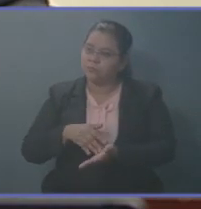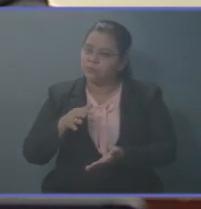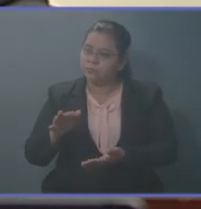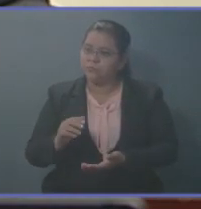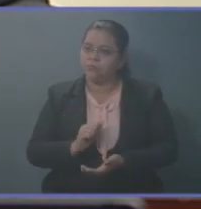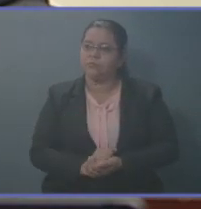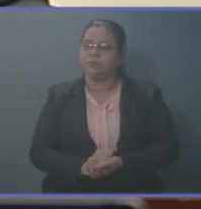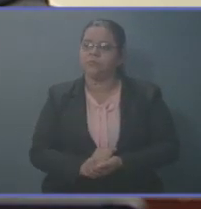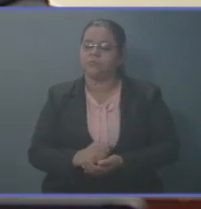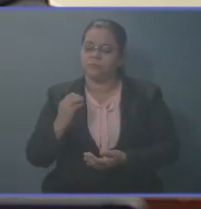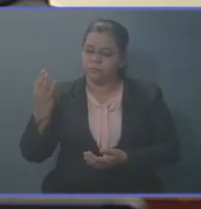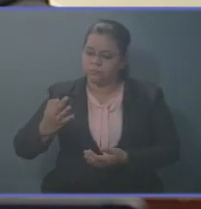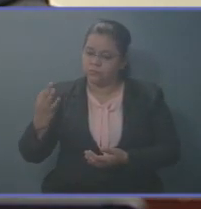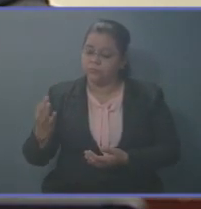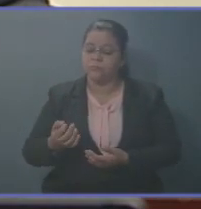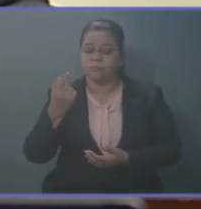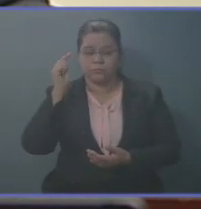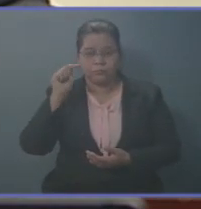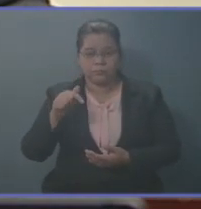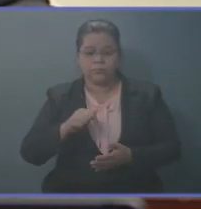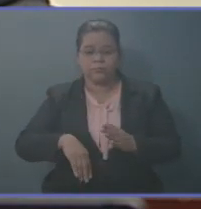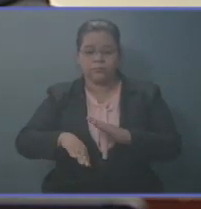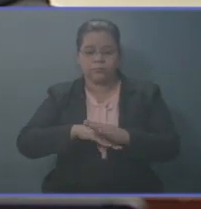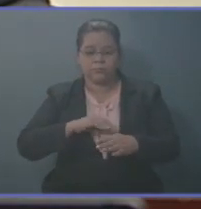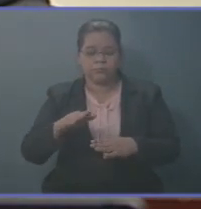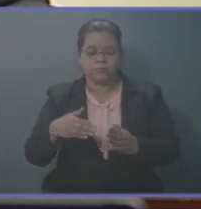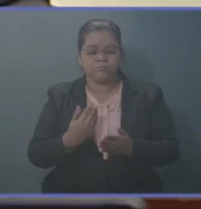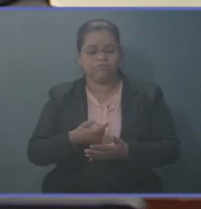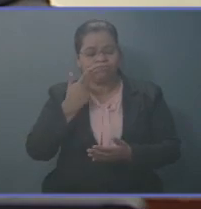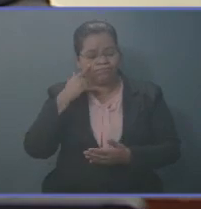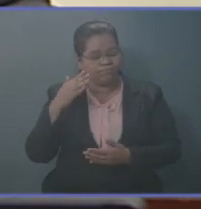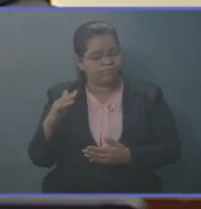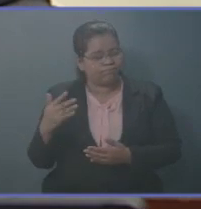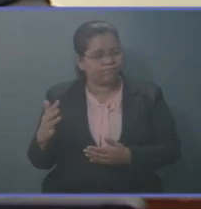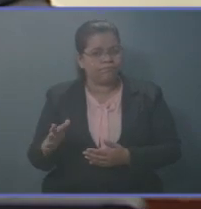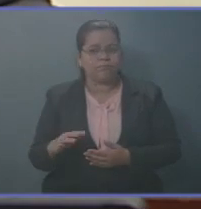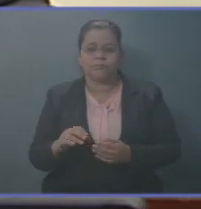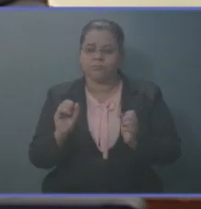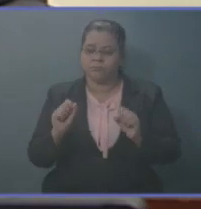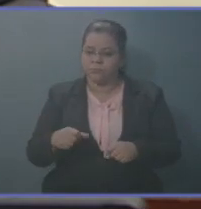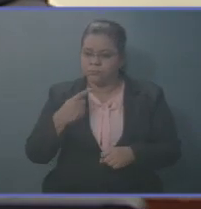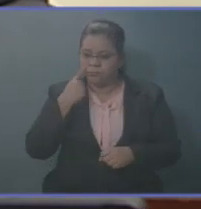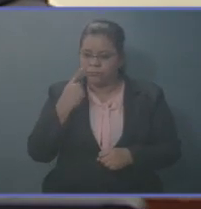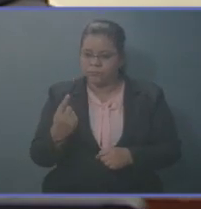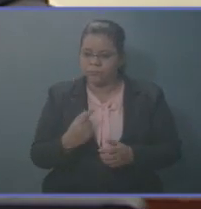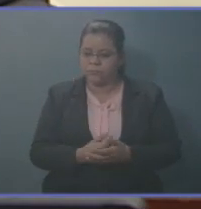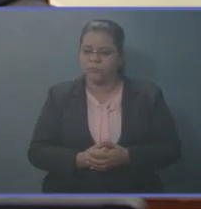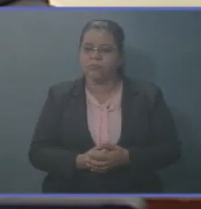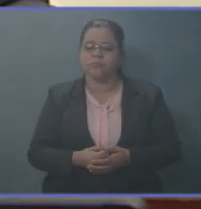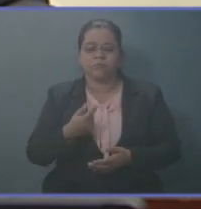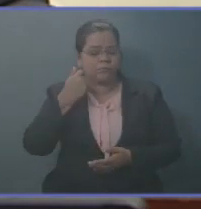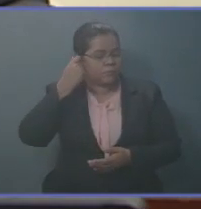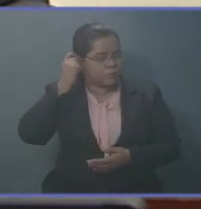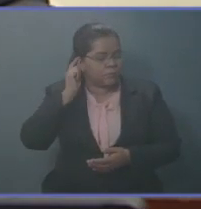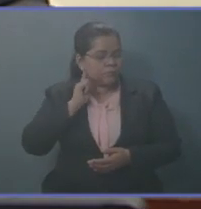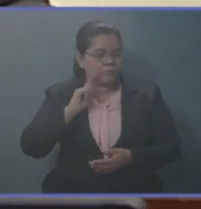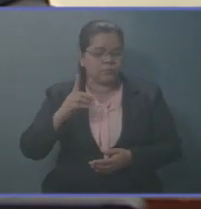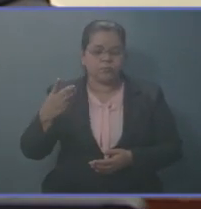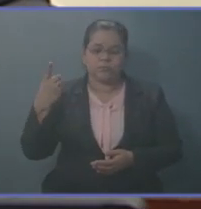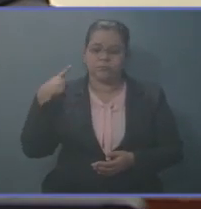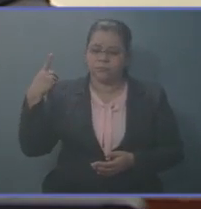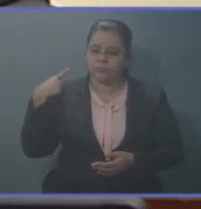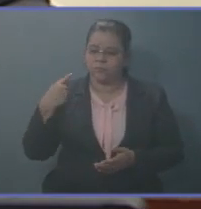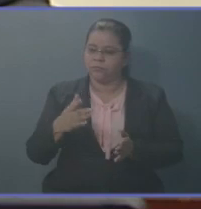ameriten, para lo que se tomará como base la evidencia del riesgo o peligro y la ponderación que haga el Director General de Protección